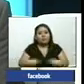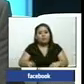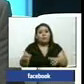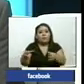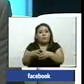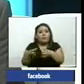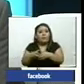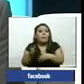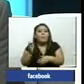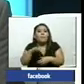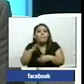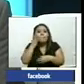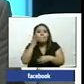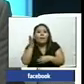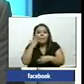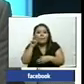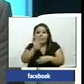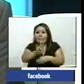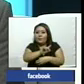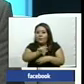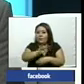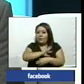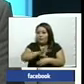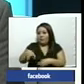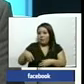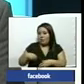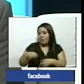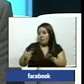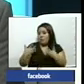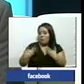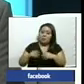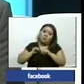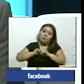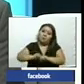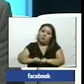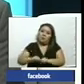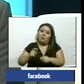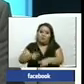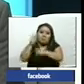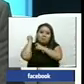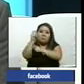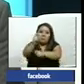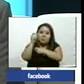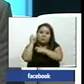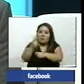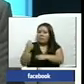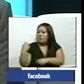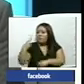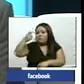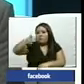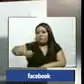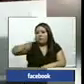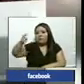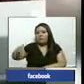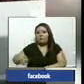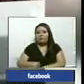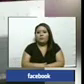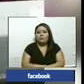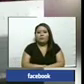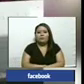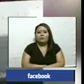Madres de Abril, que aglutina a los familiares de los nicaragüenses que han muerto durante las protestas de los últimos meses.